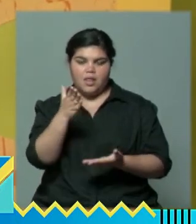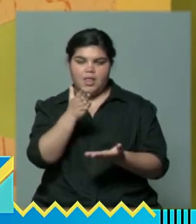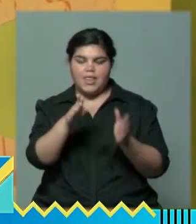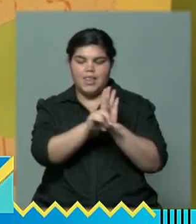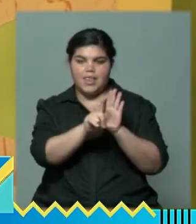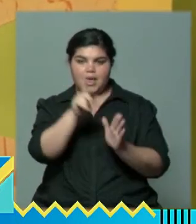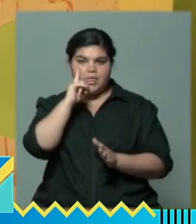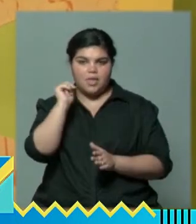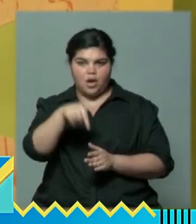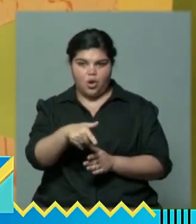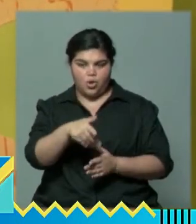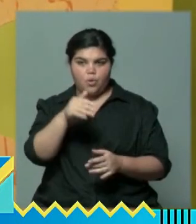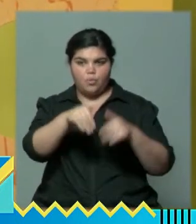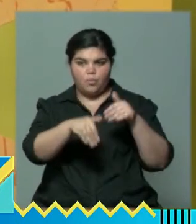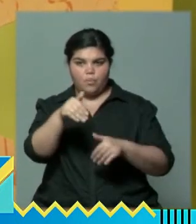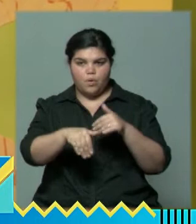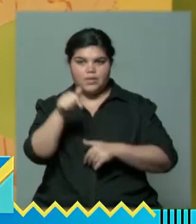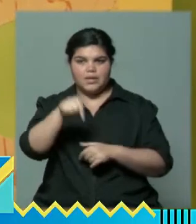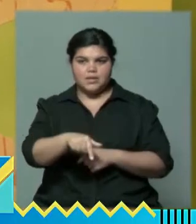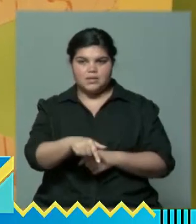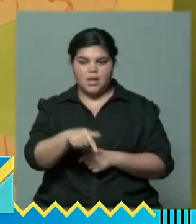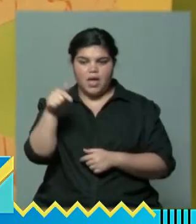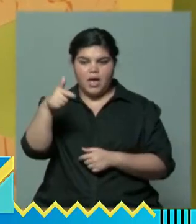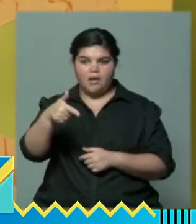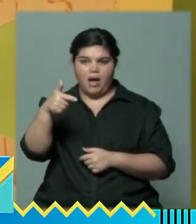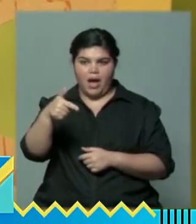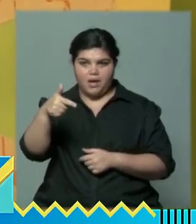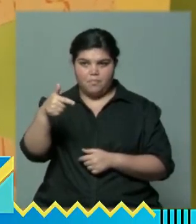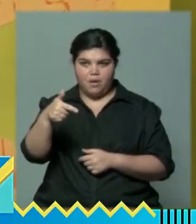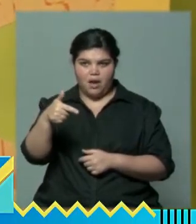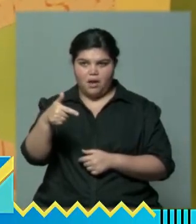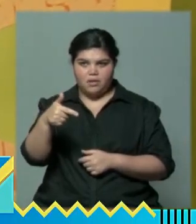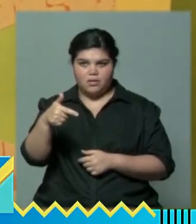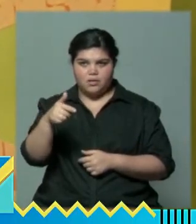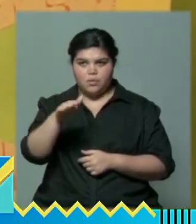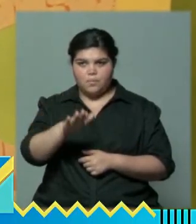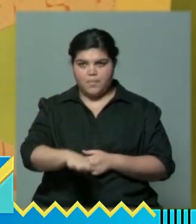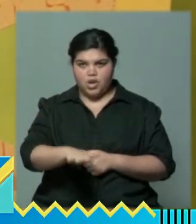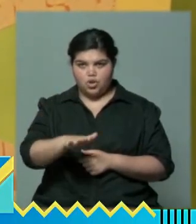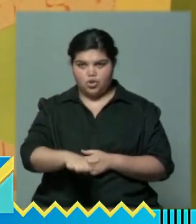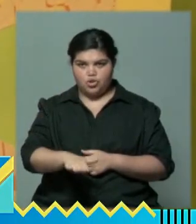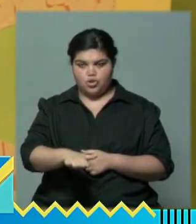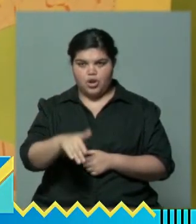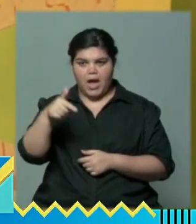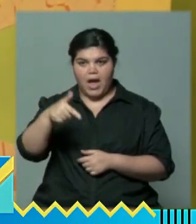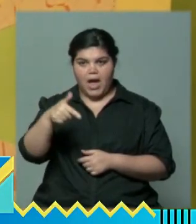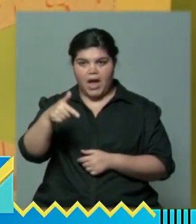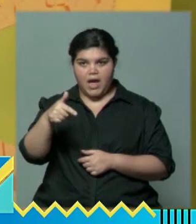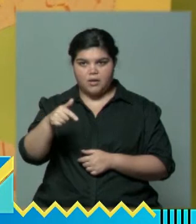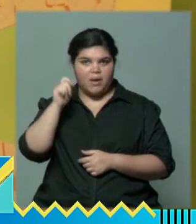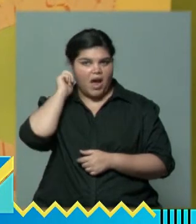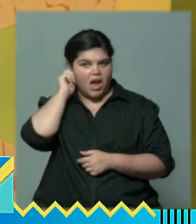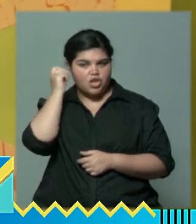que es una falta la aportación de armas de un menor de 18